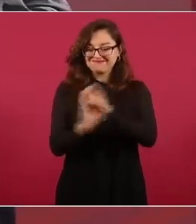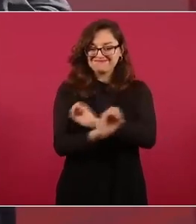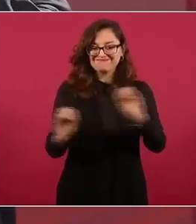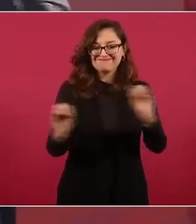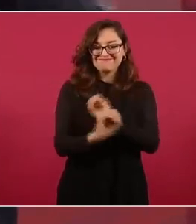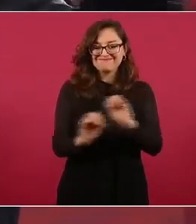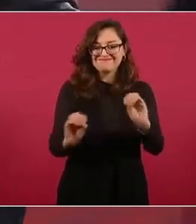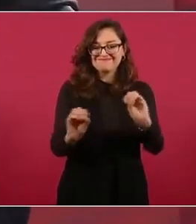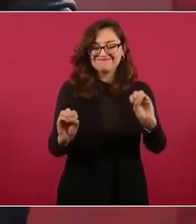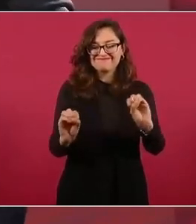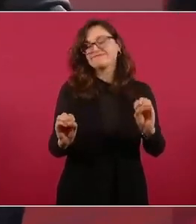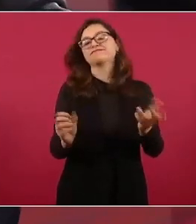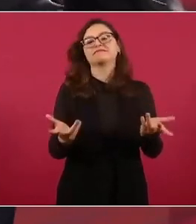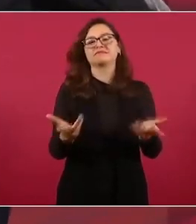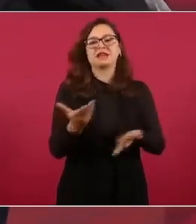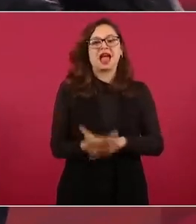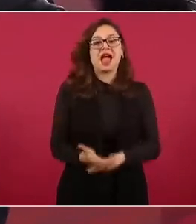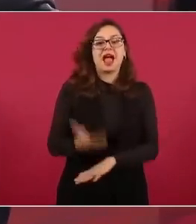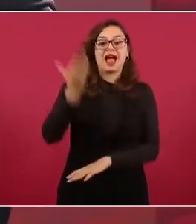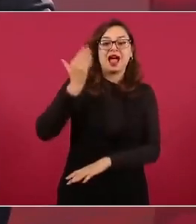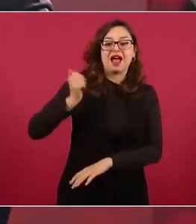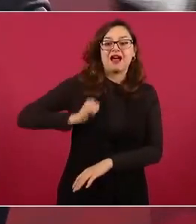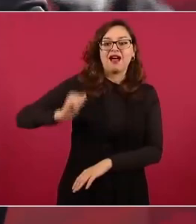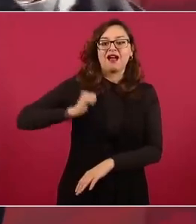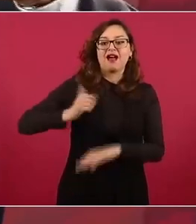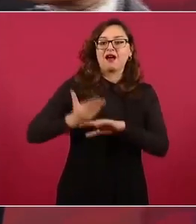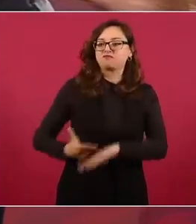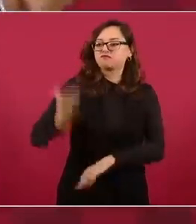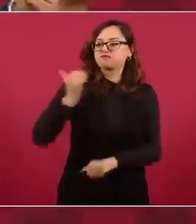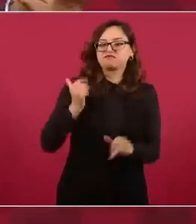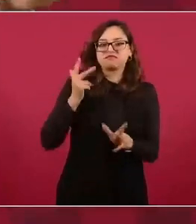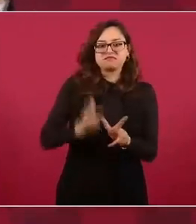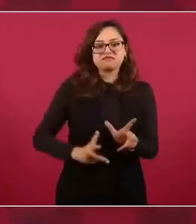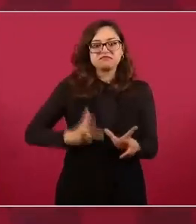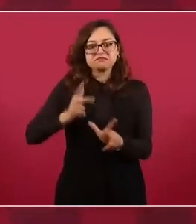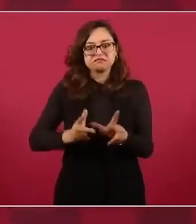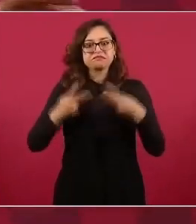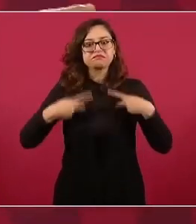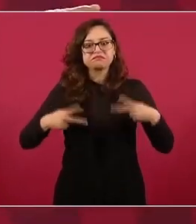México estaba comunicado con trenes de pasajeros.